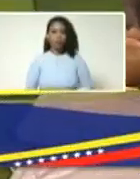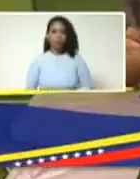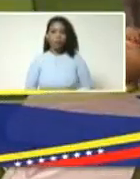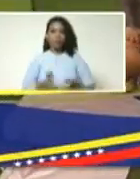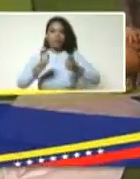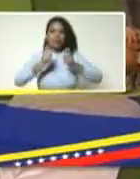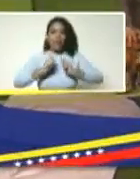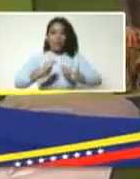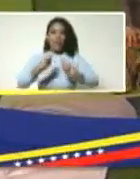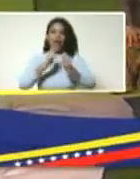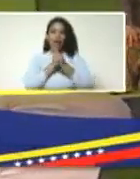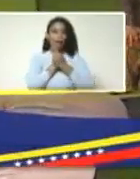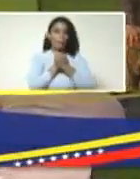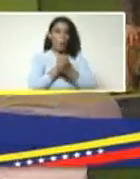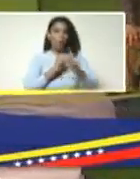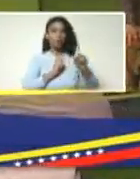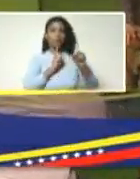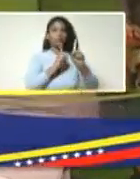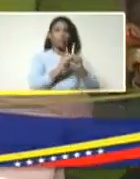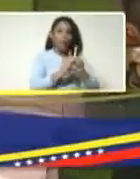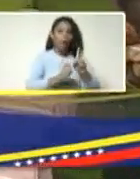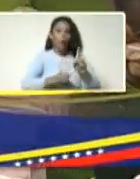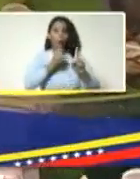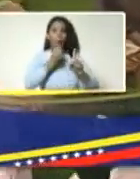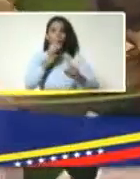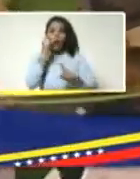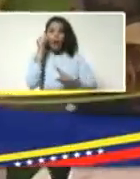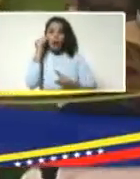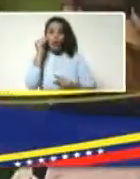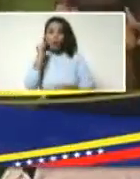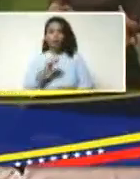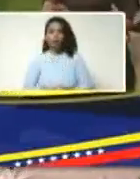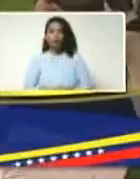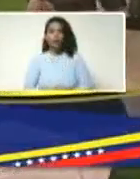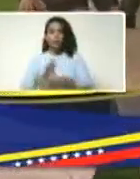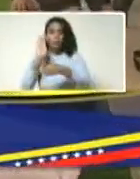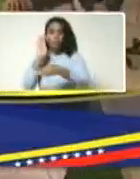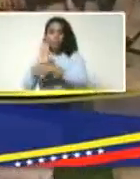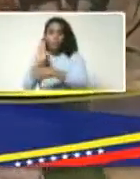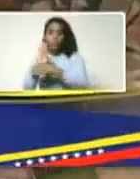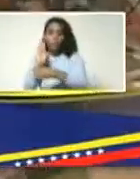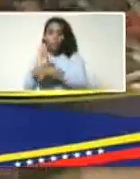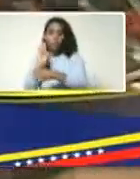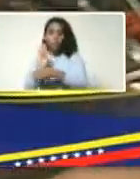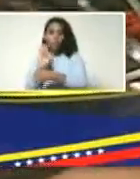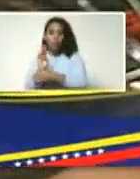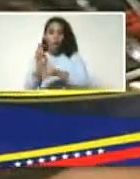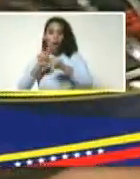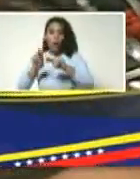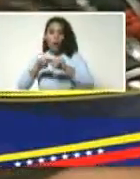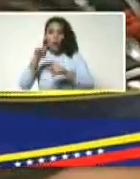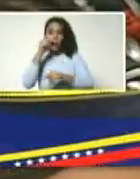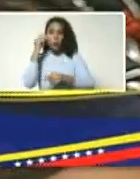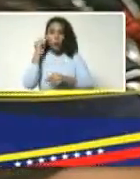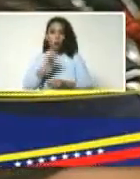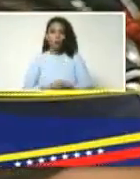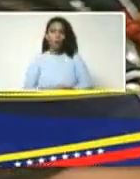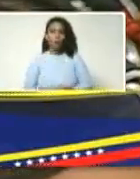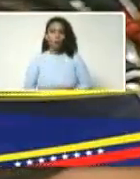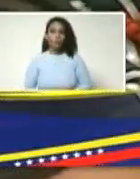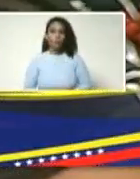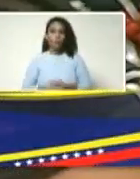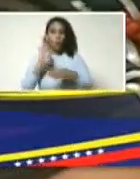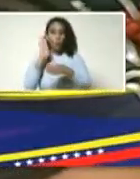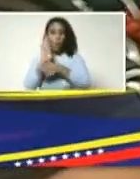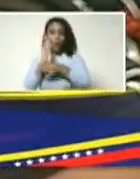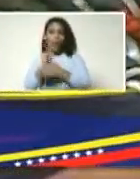Tratar con amor y cercanía a los mayores. Tratar con cuidado y protección a los niños y niñas.